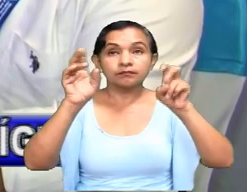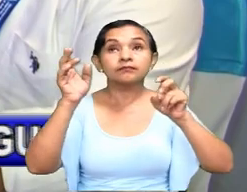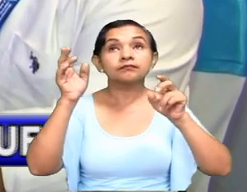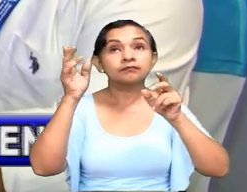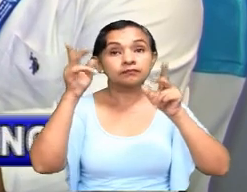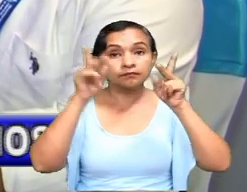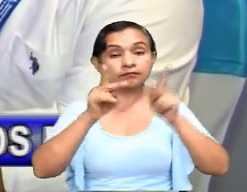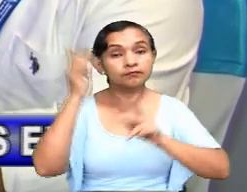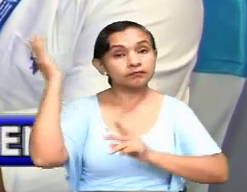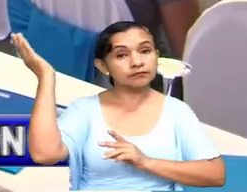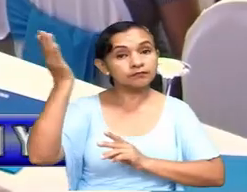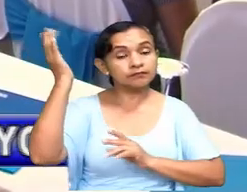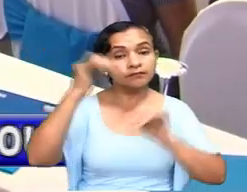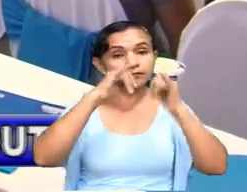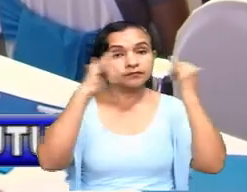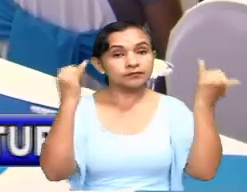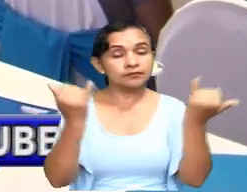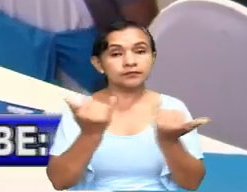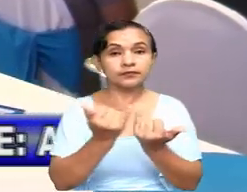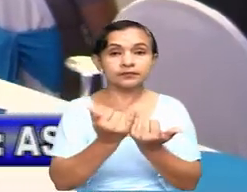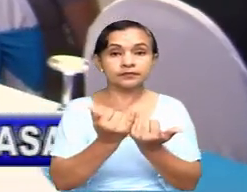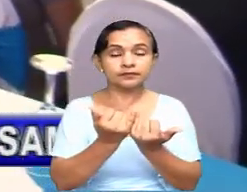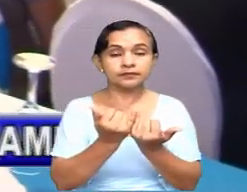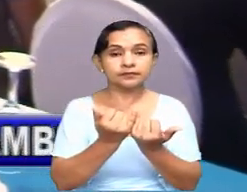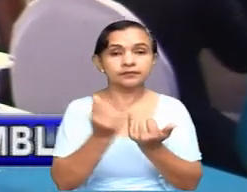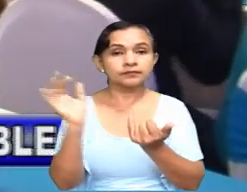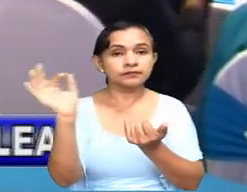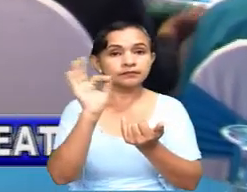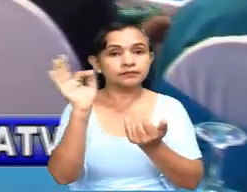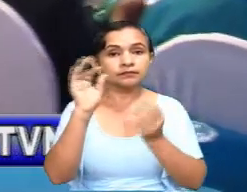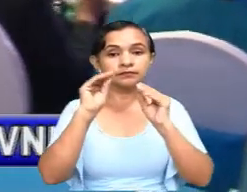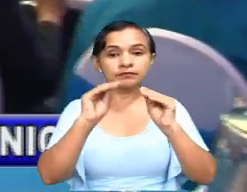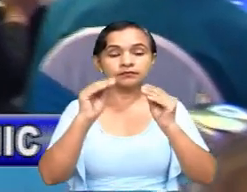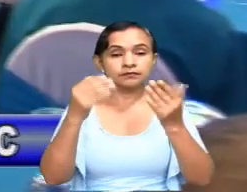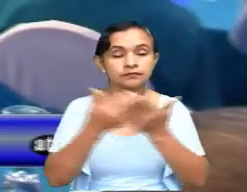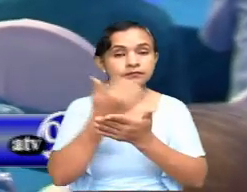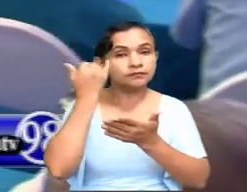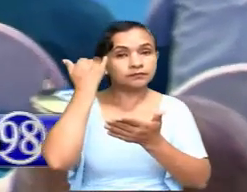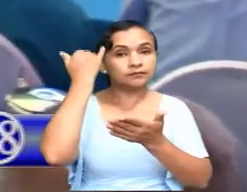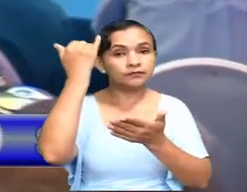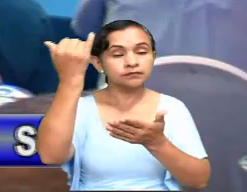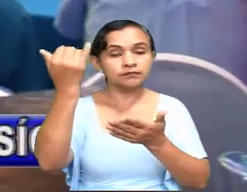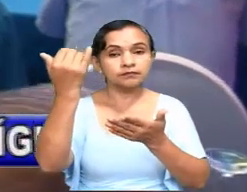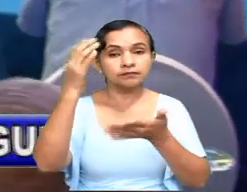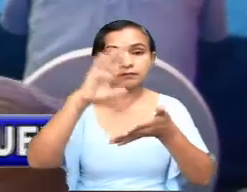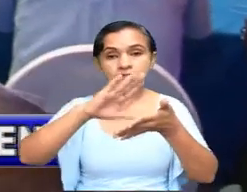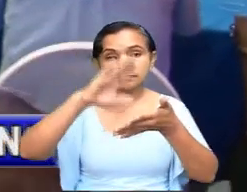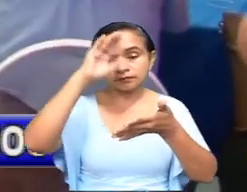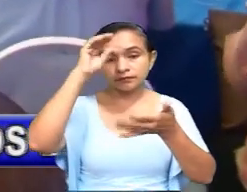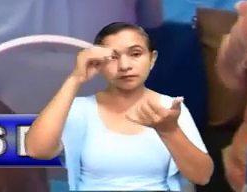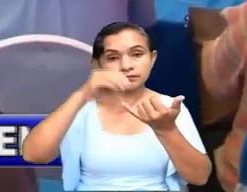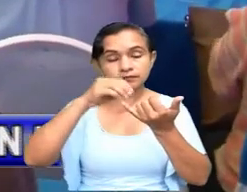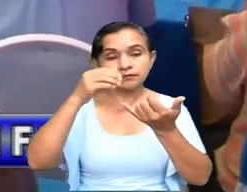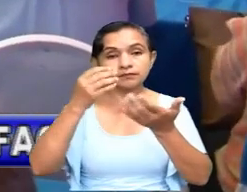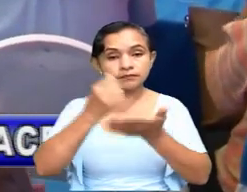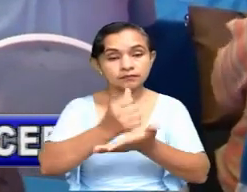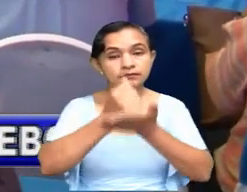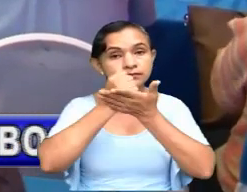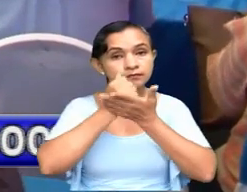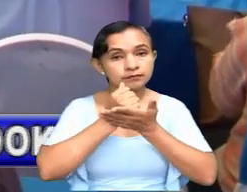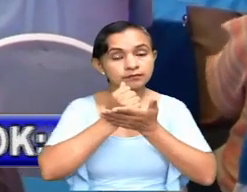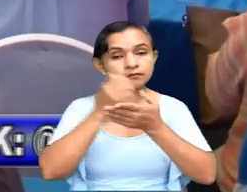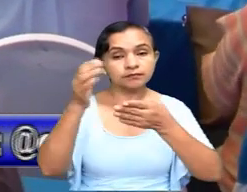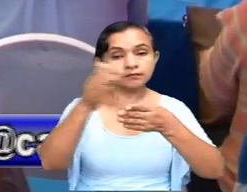los expositores internacionales en este congreso fueron las metodologías innovadoras, la capacitación técnica y su aporte a